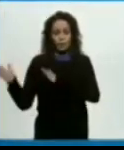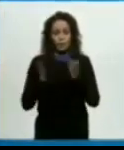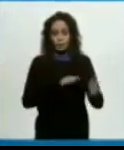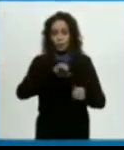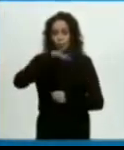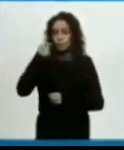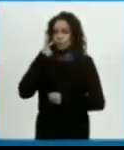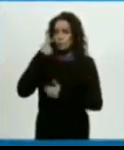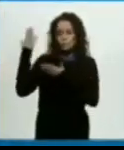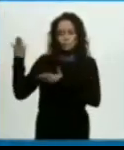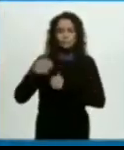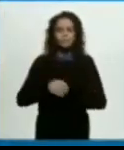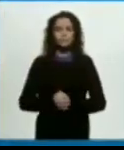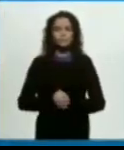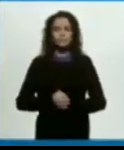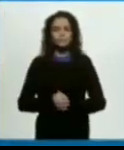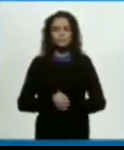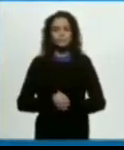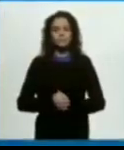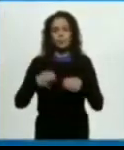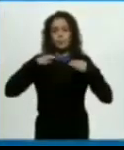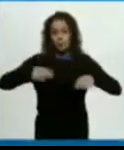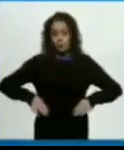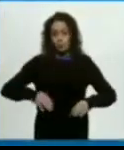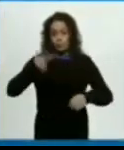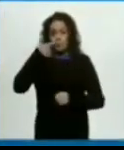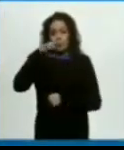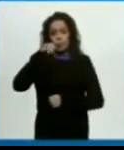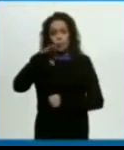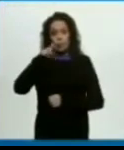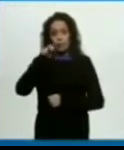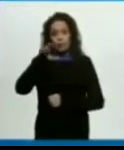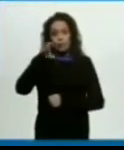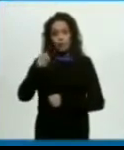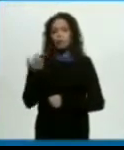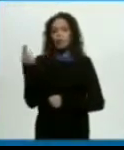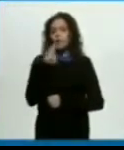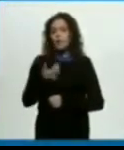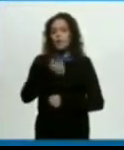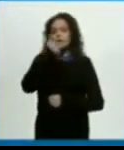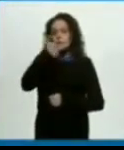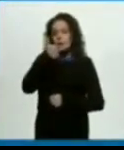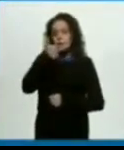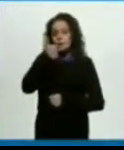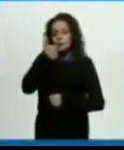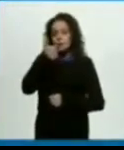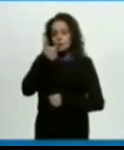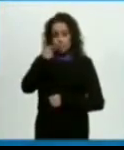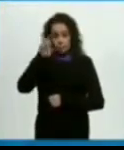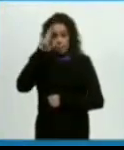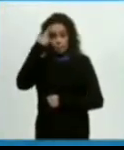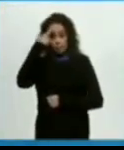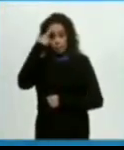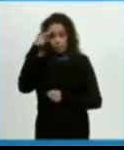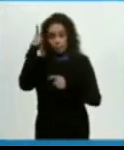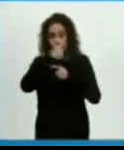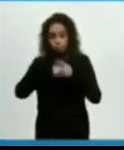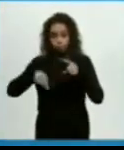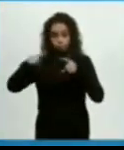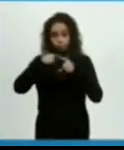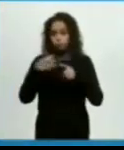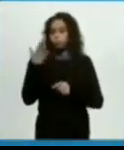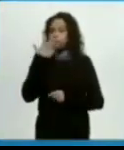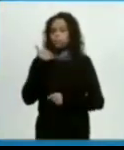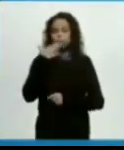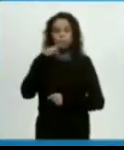nos piden encontrar un cuerpo geométrico que tenga seis vértices, recordando que los cuerpos redondos no tienen aristas